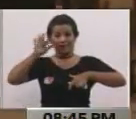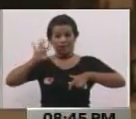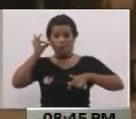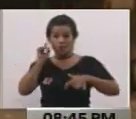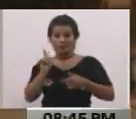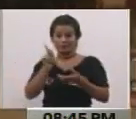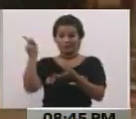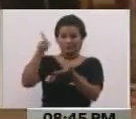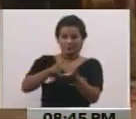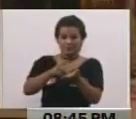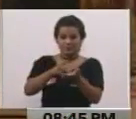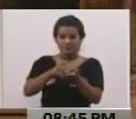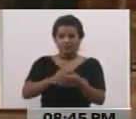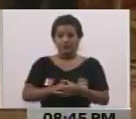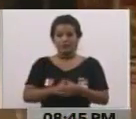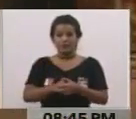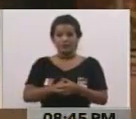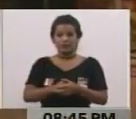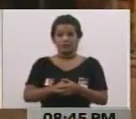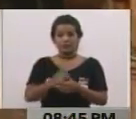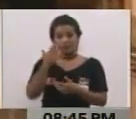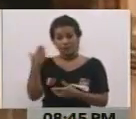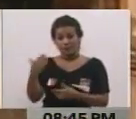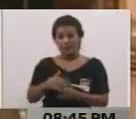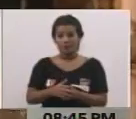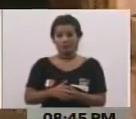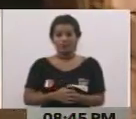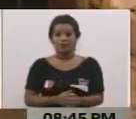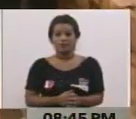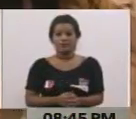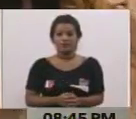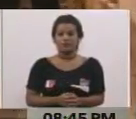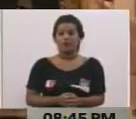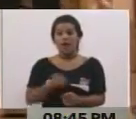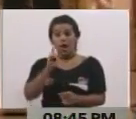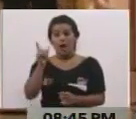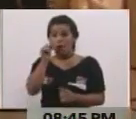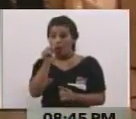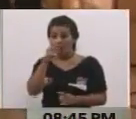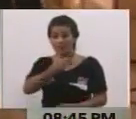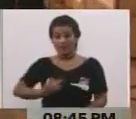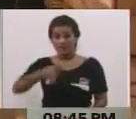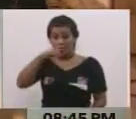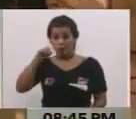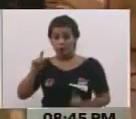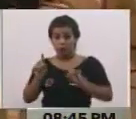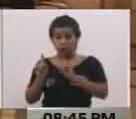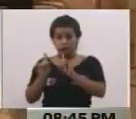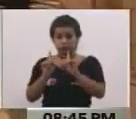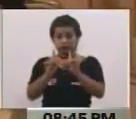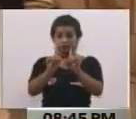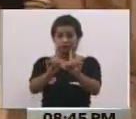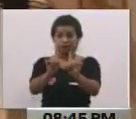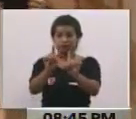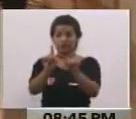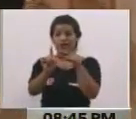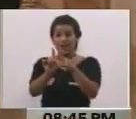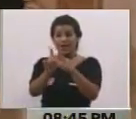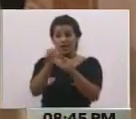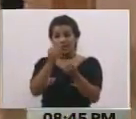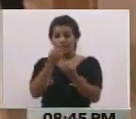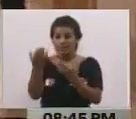la República, Nicolás Maduro, quien participa en estas actividades el día de hoy desde el Palacio de